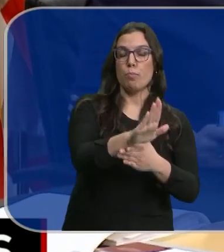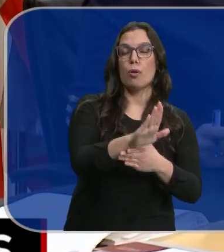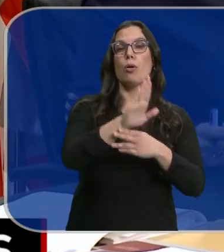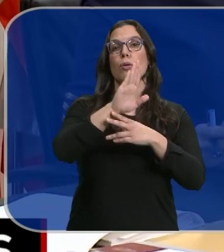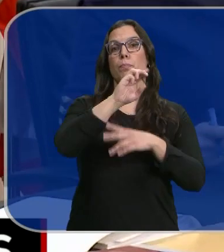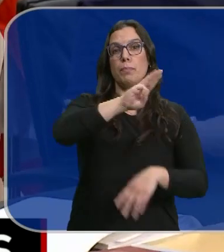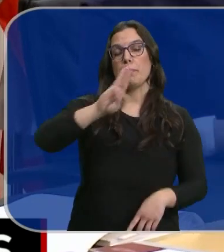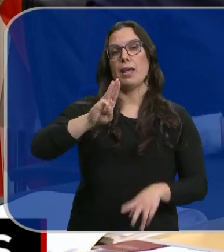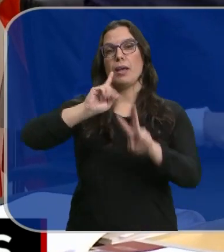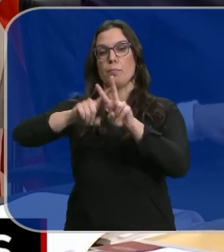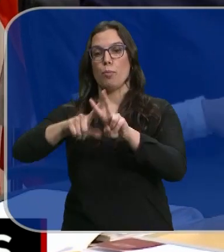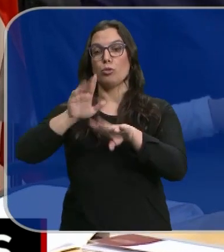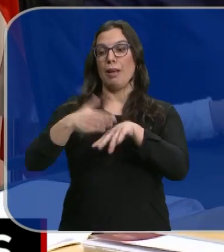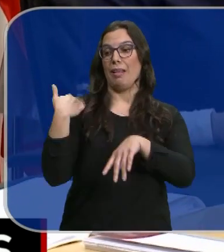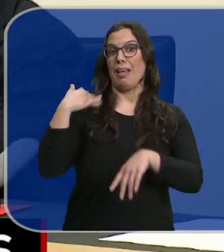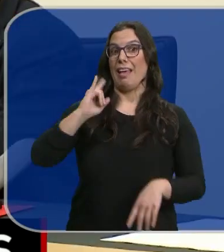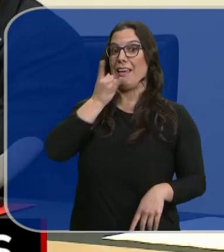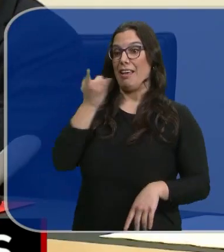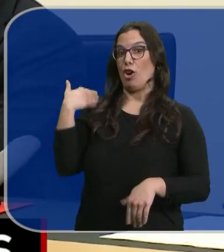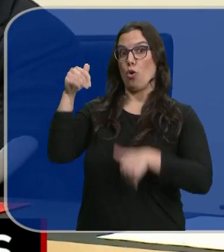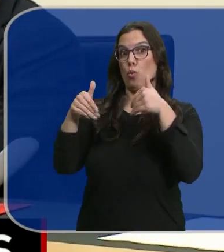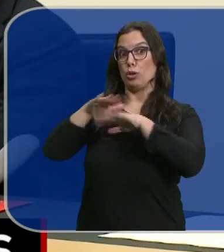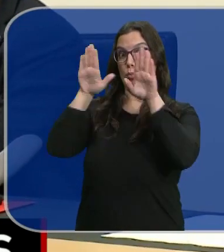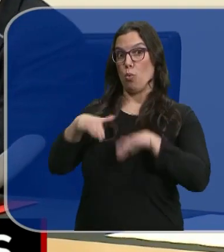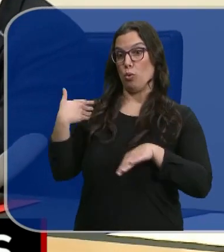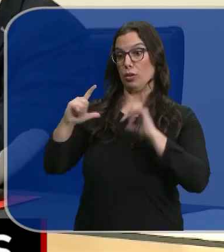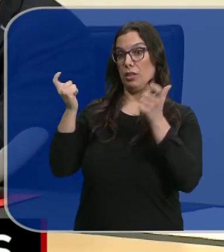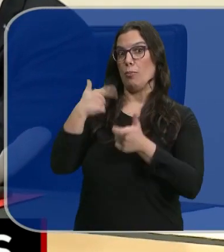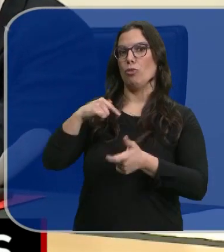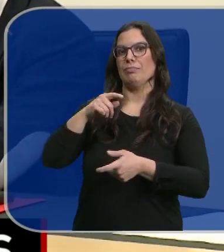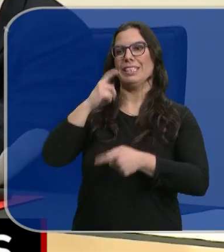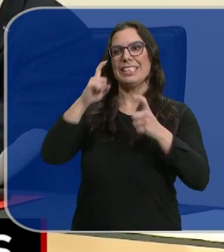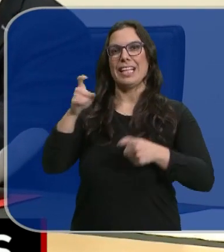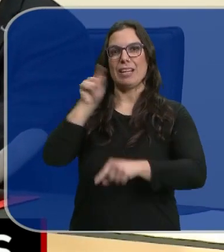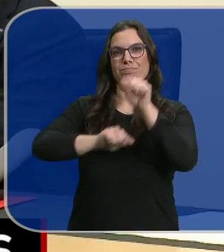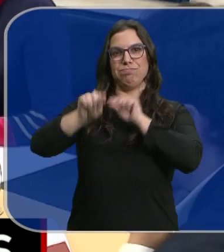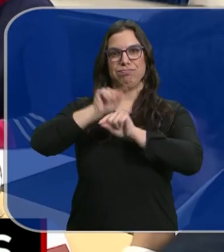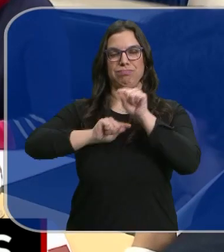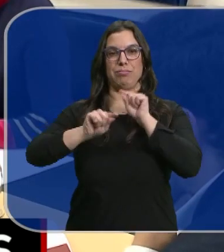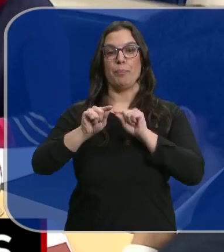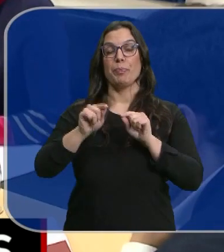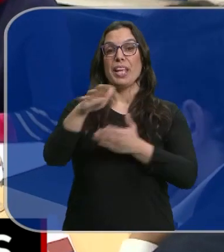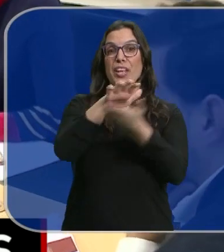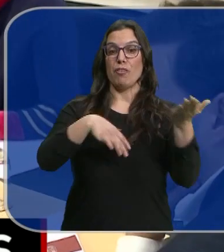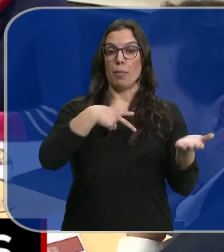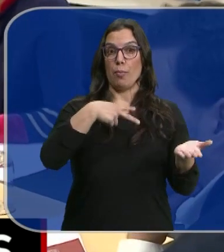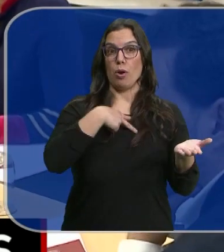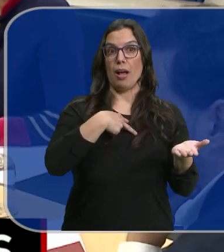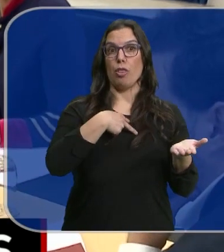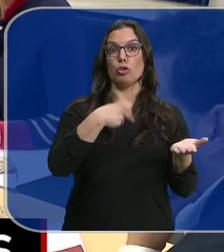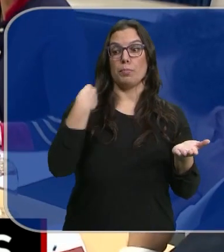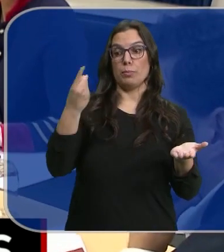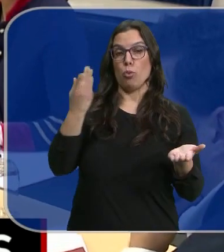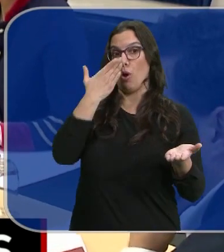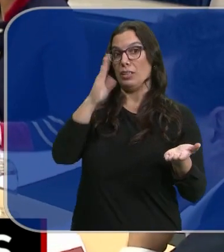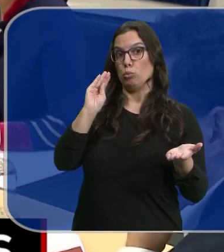y Vox para corregir su error en la votación del último pleno. Lo que no está todavía es el informe de los letrados sobre la